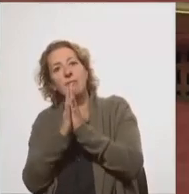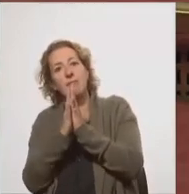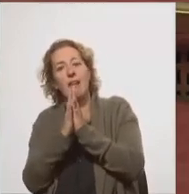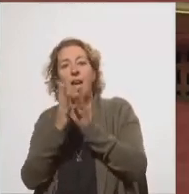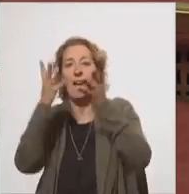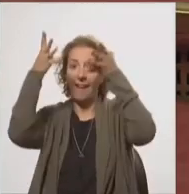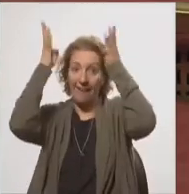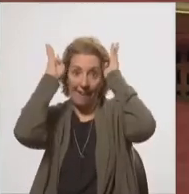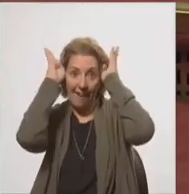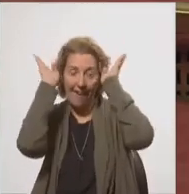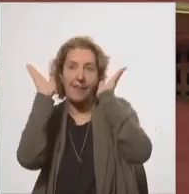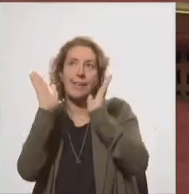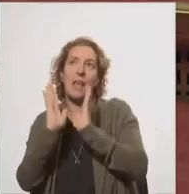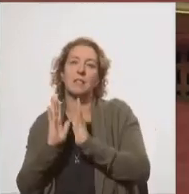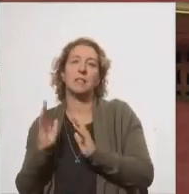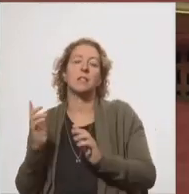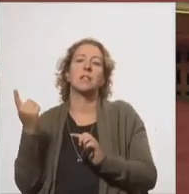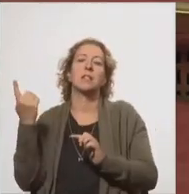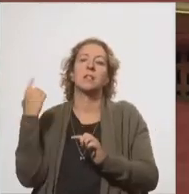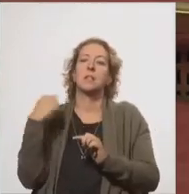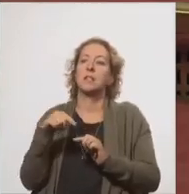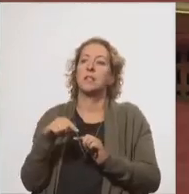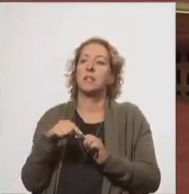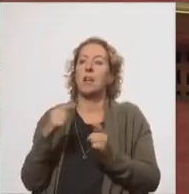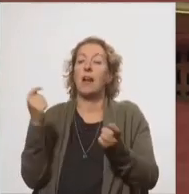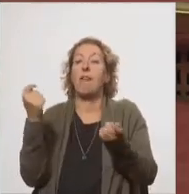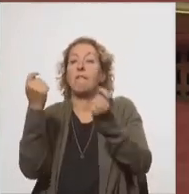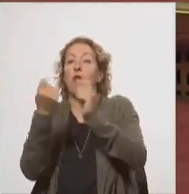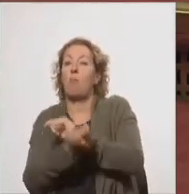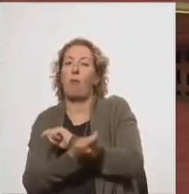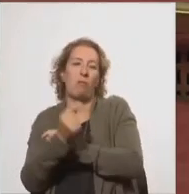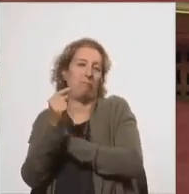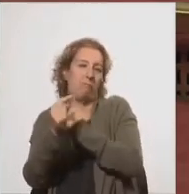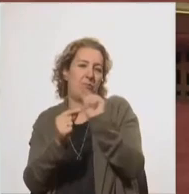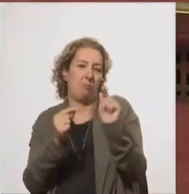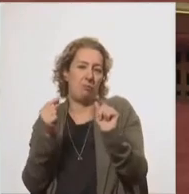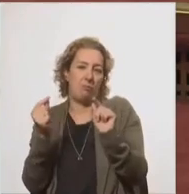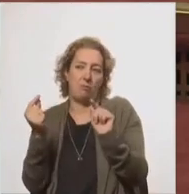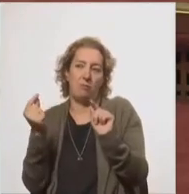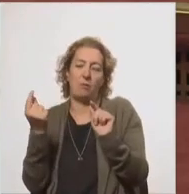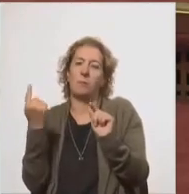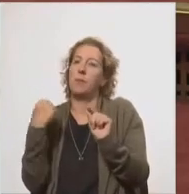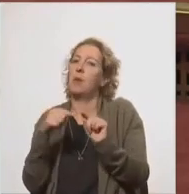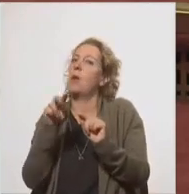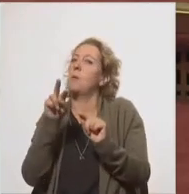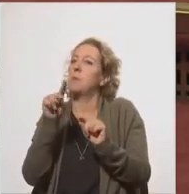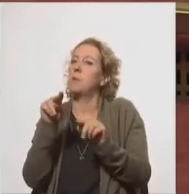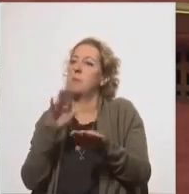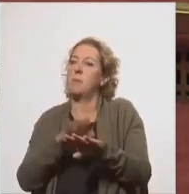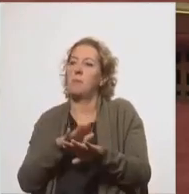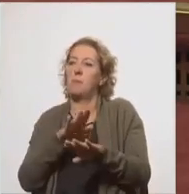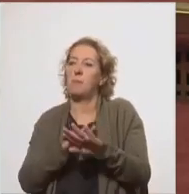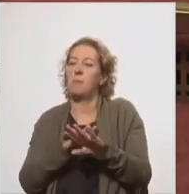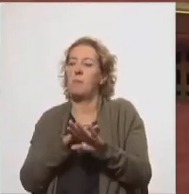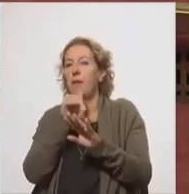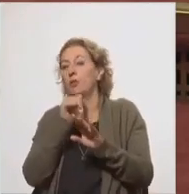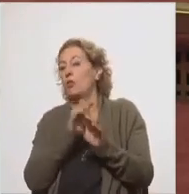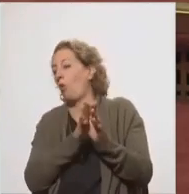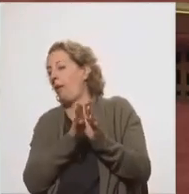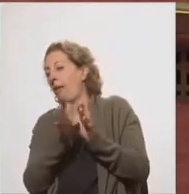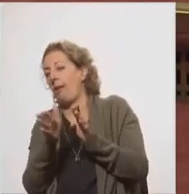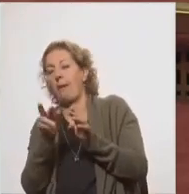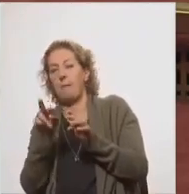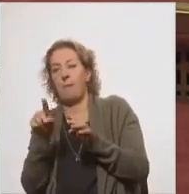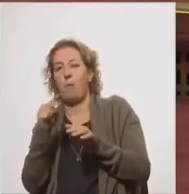a estatistas o reformadoras, no sin tejer al mismo tiempo historias paralelas sobre